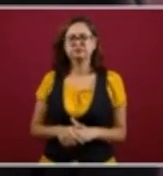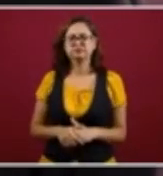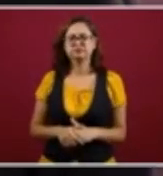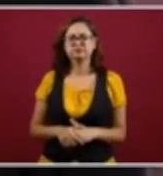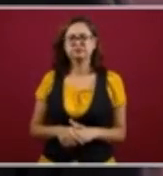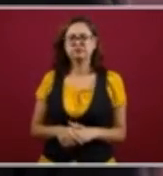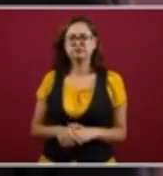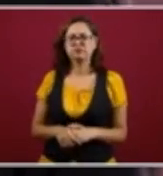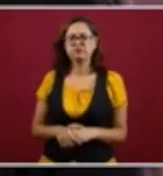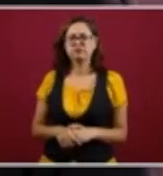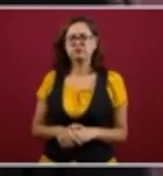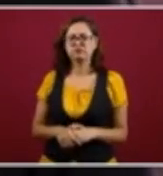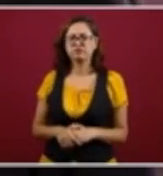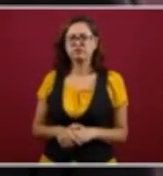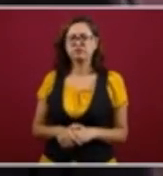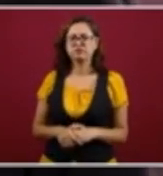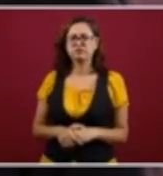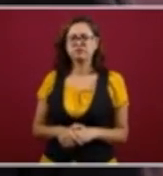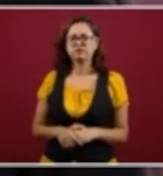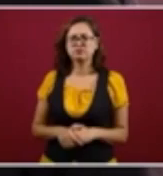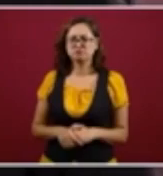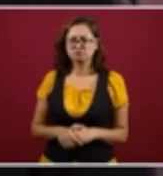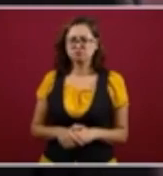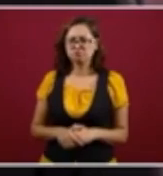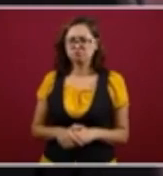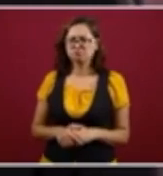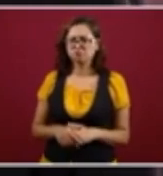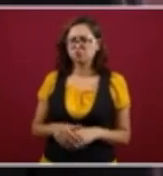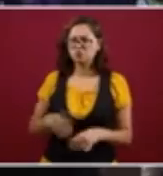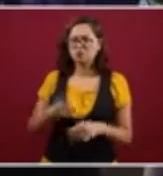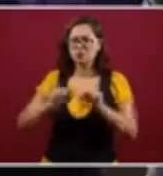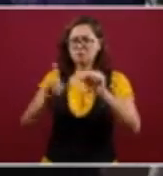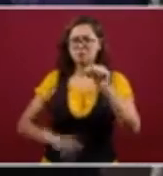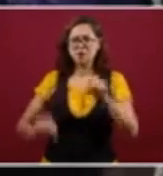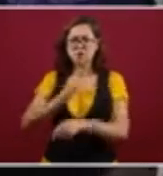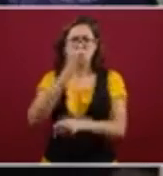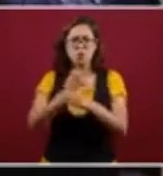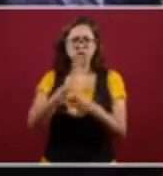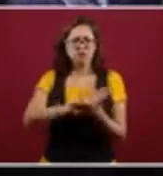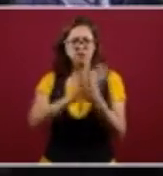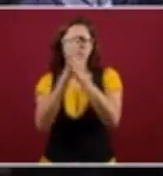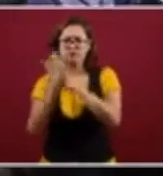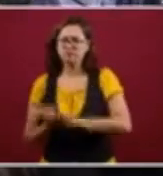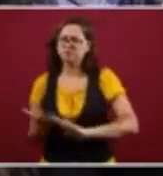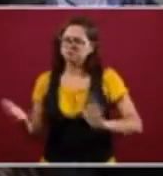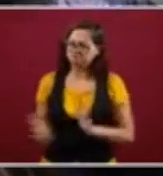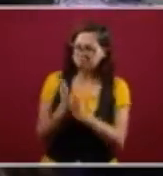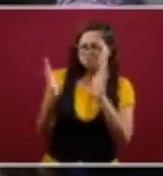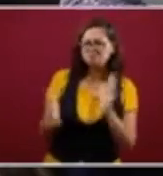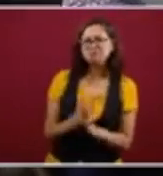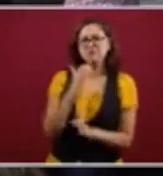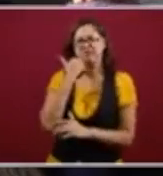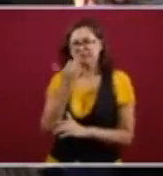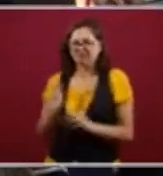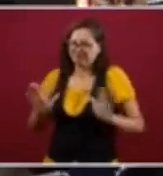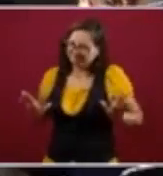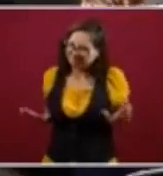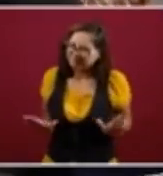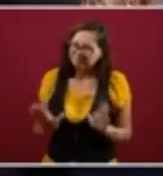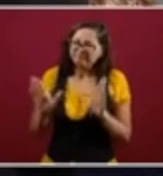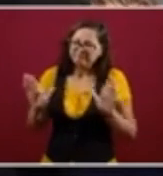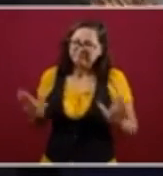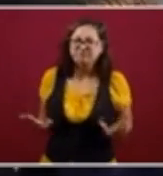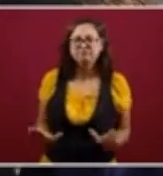quiere participar en la cuarta transformación, en este caso, para levantar